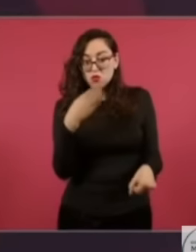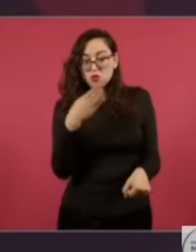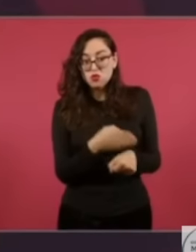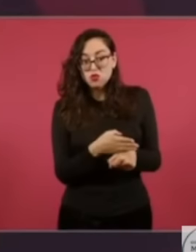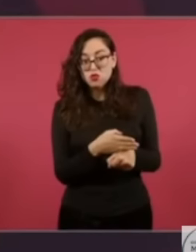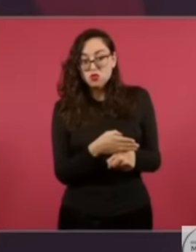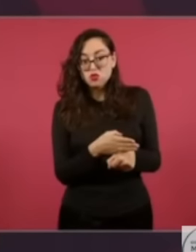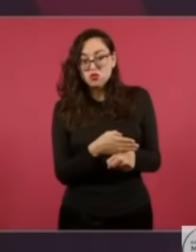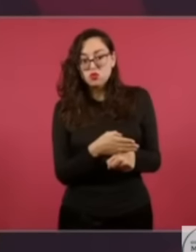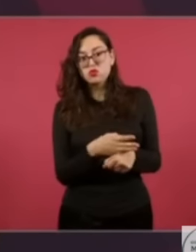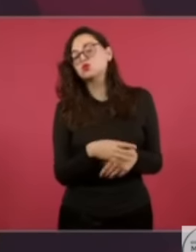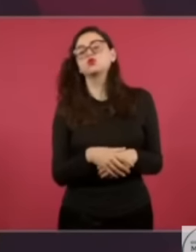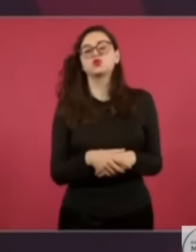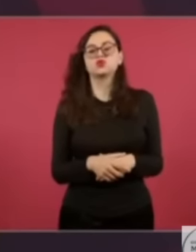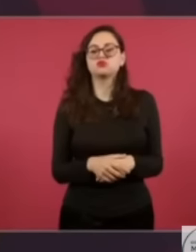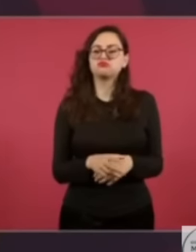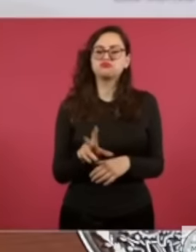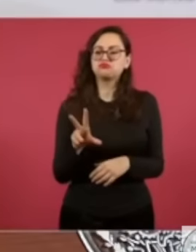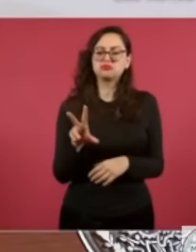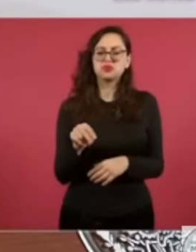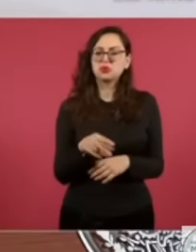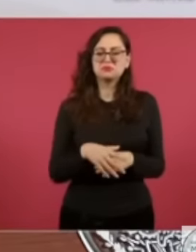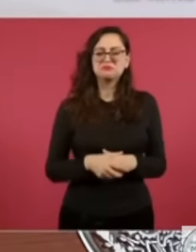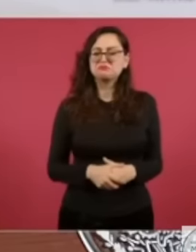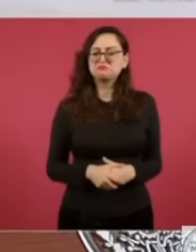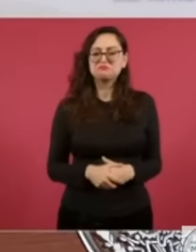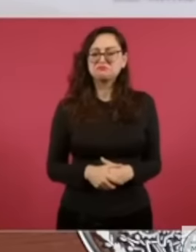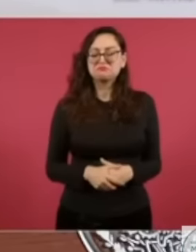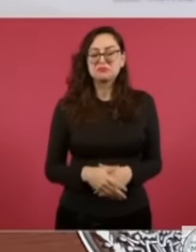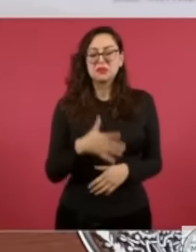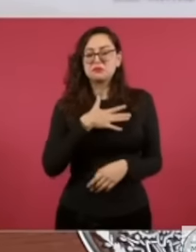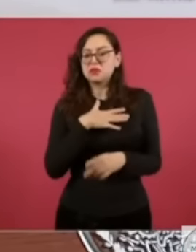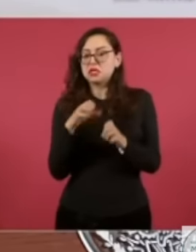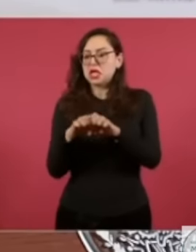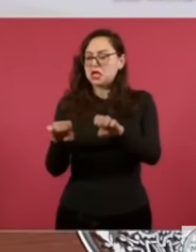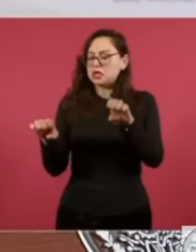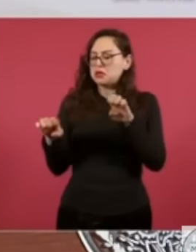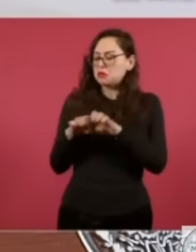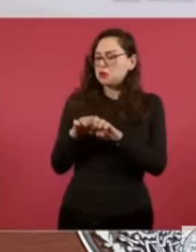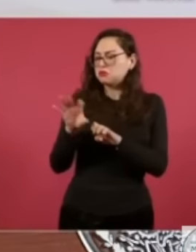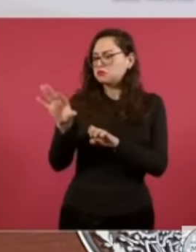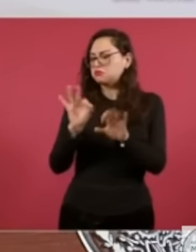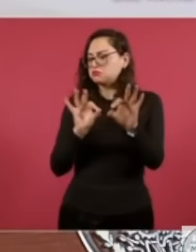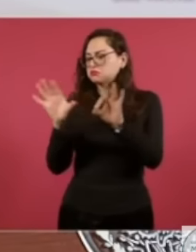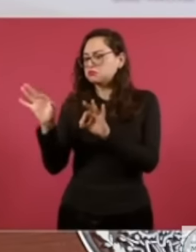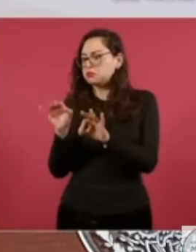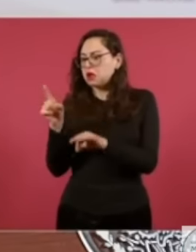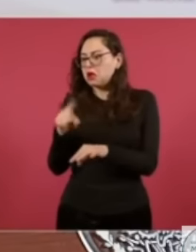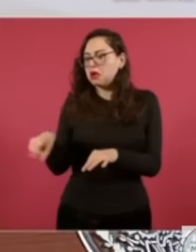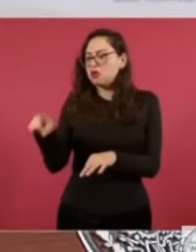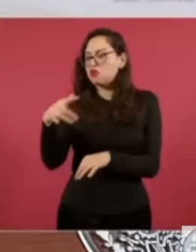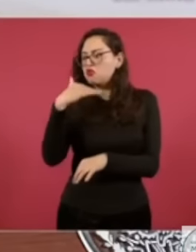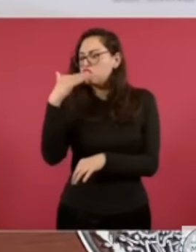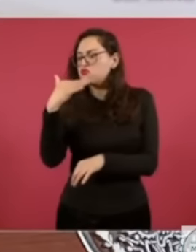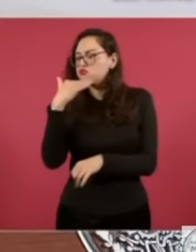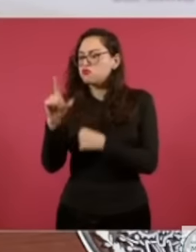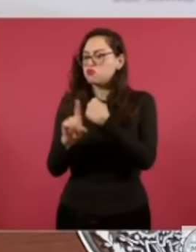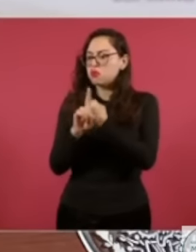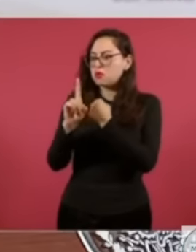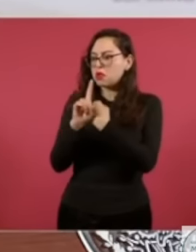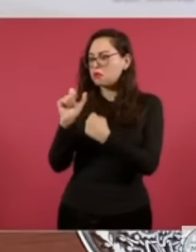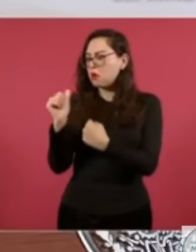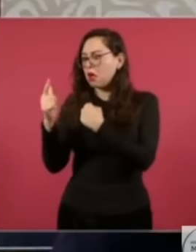escogimos muy bien el gabinete para que no tuviésemos problema. ¿El